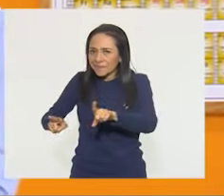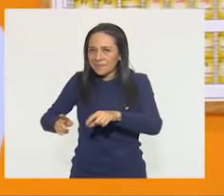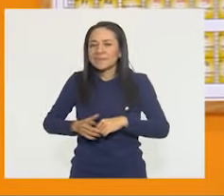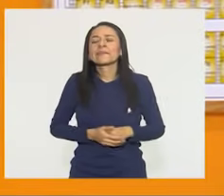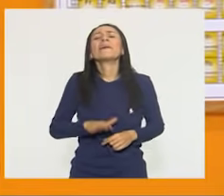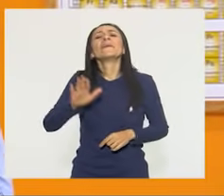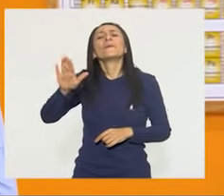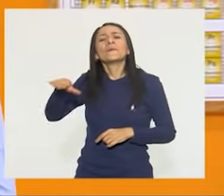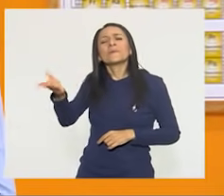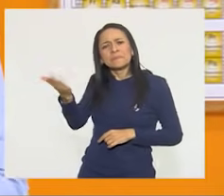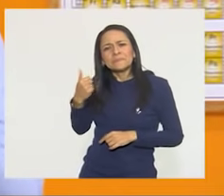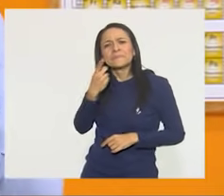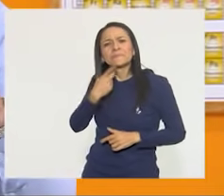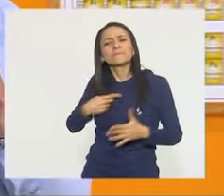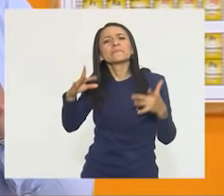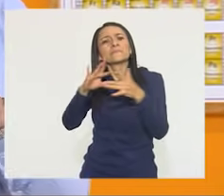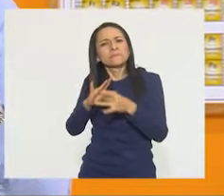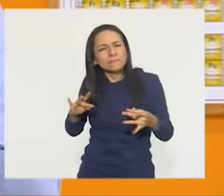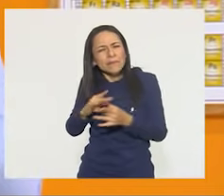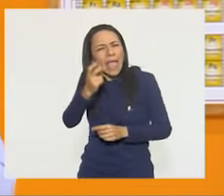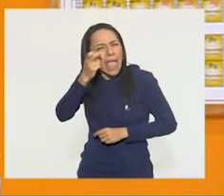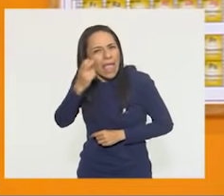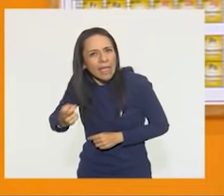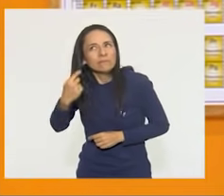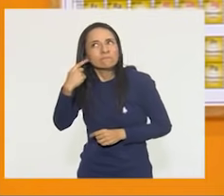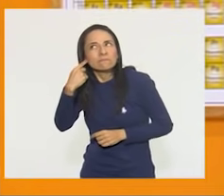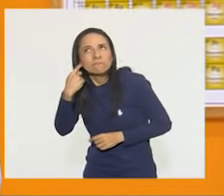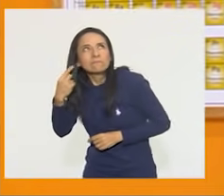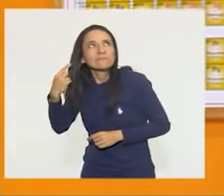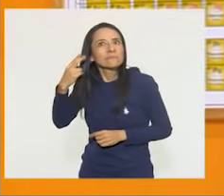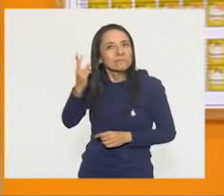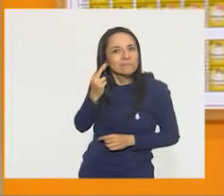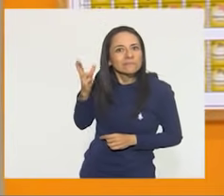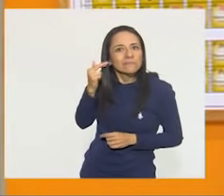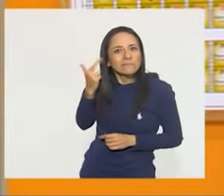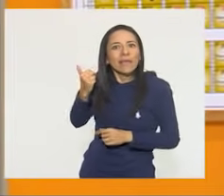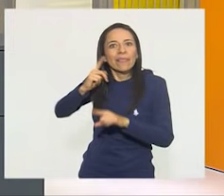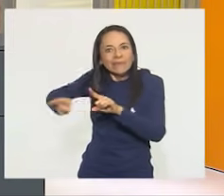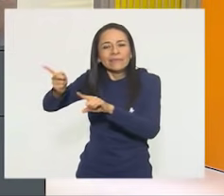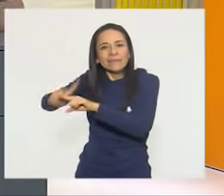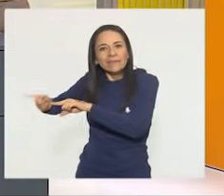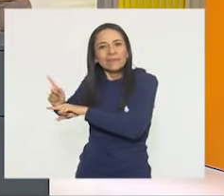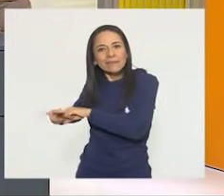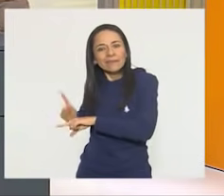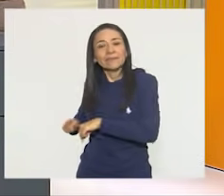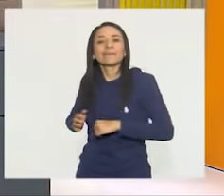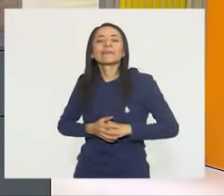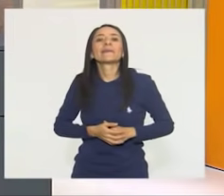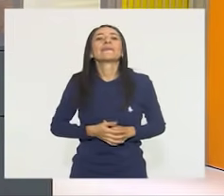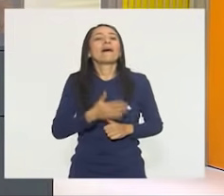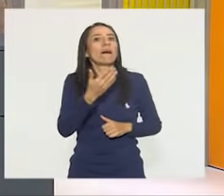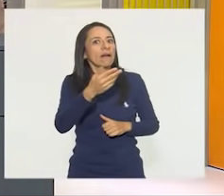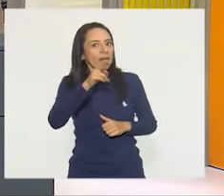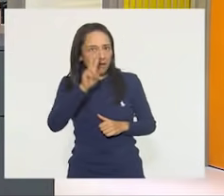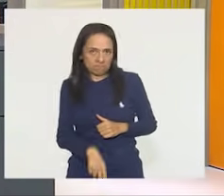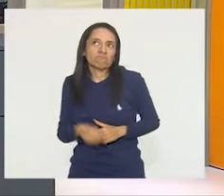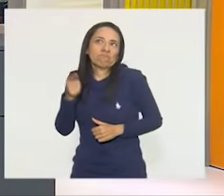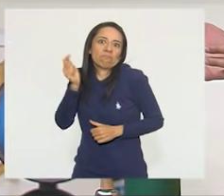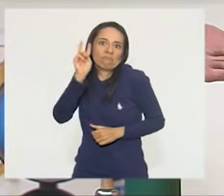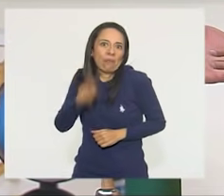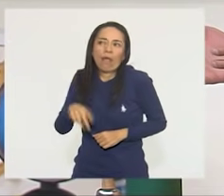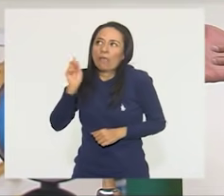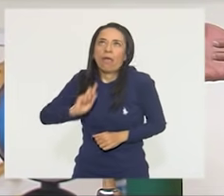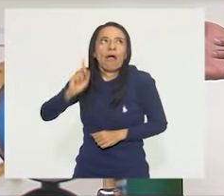Cuéntame más sobre los sonidos. Estoy muy interesado en este tema porque es algo que vivimos todos los días y no siempre ponemos la atención debida.